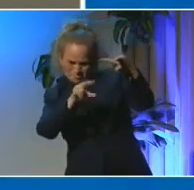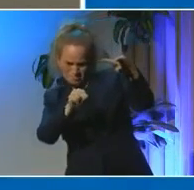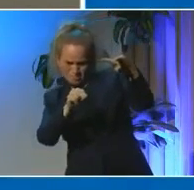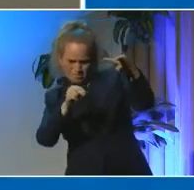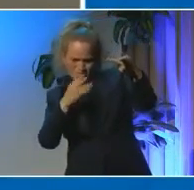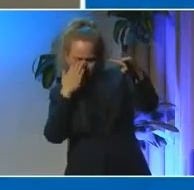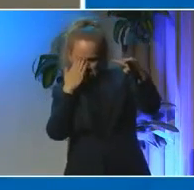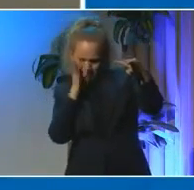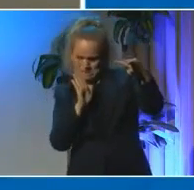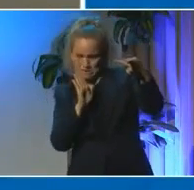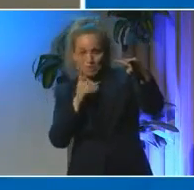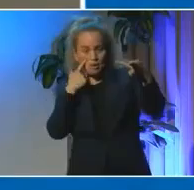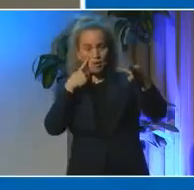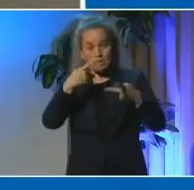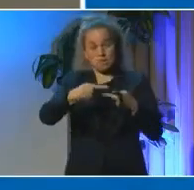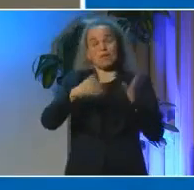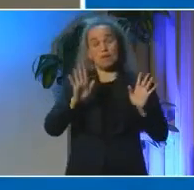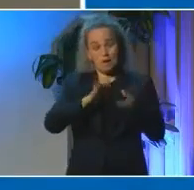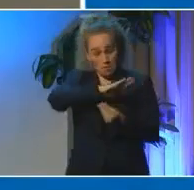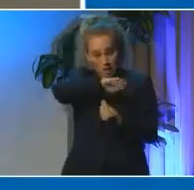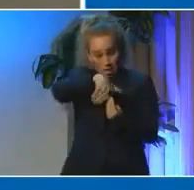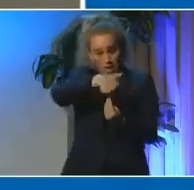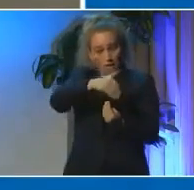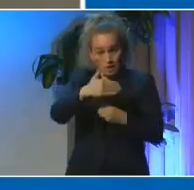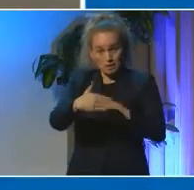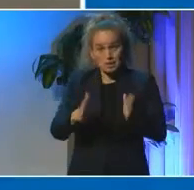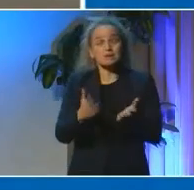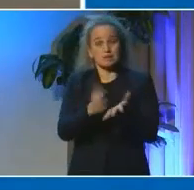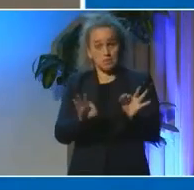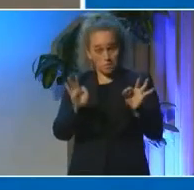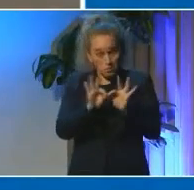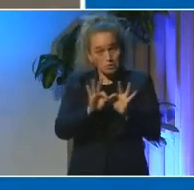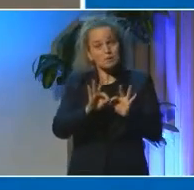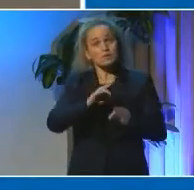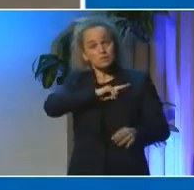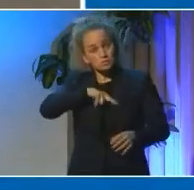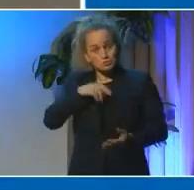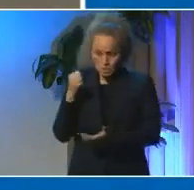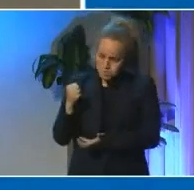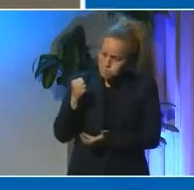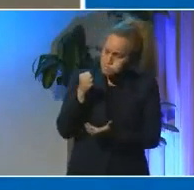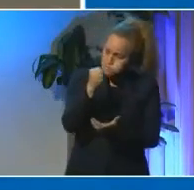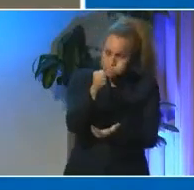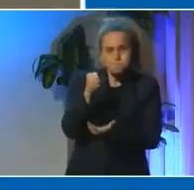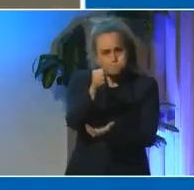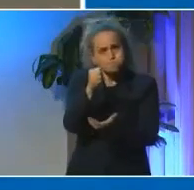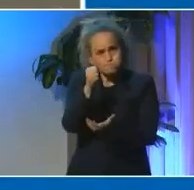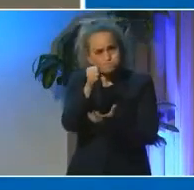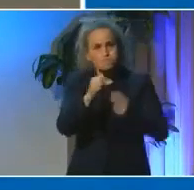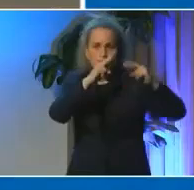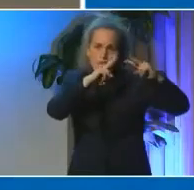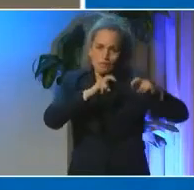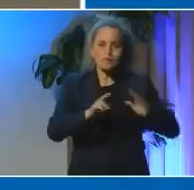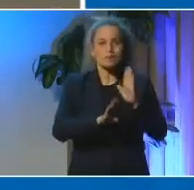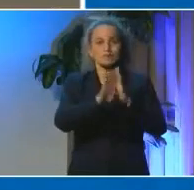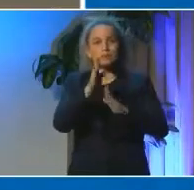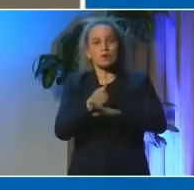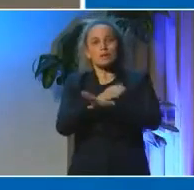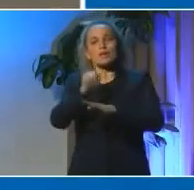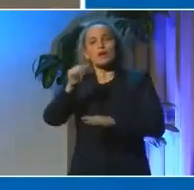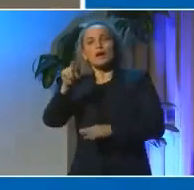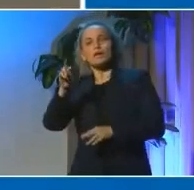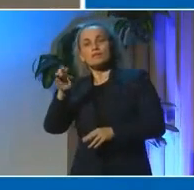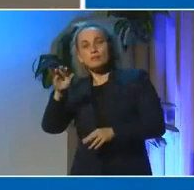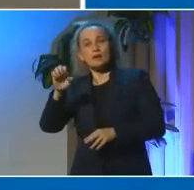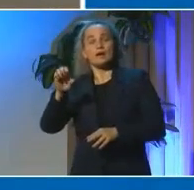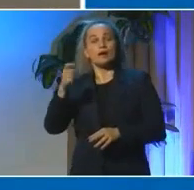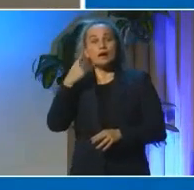lo de empaques es muy importante para nosotros seguimos también invirtiendo en investigación y desarrollo yo creo que eso eso que decía María Andrea es muy importante